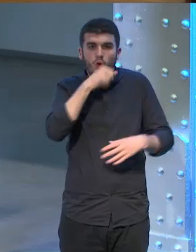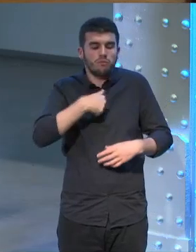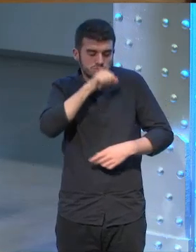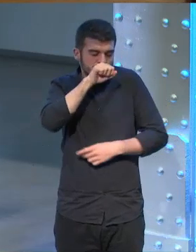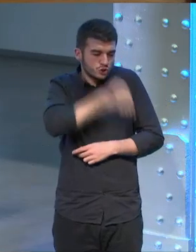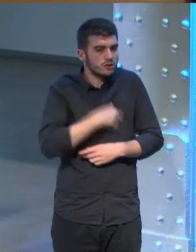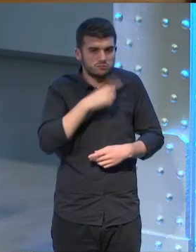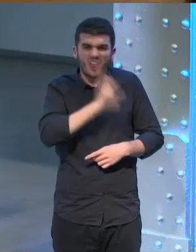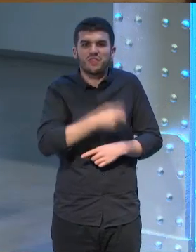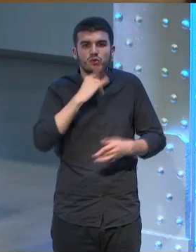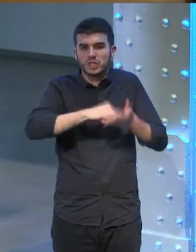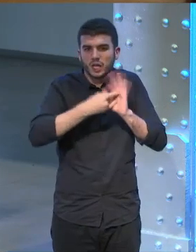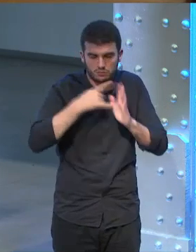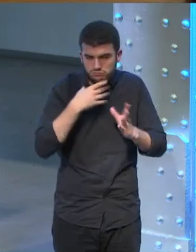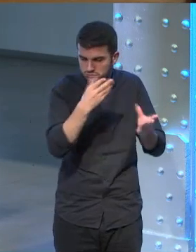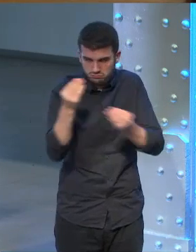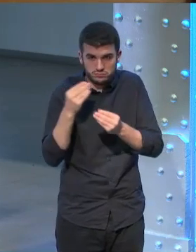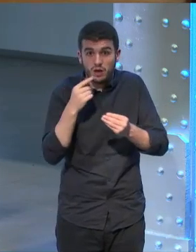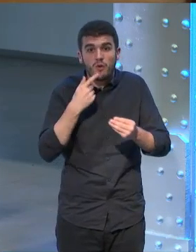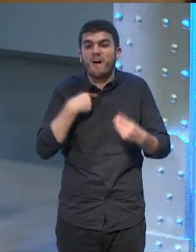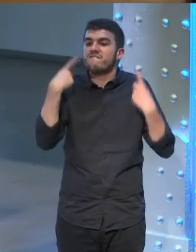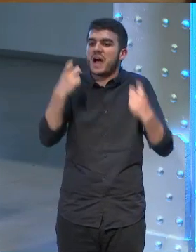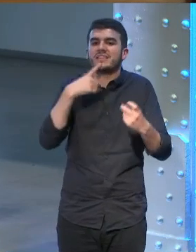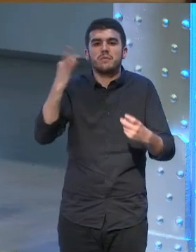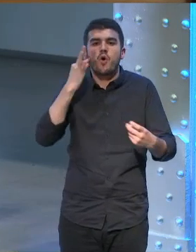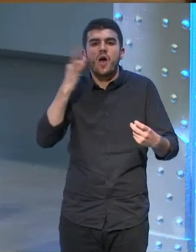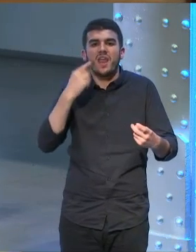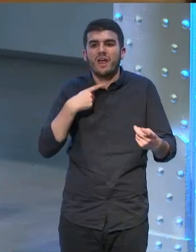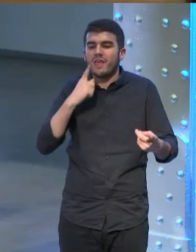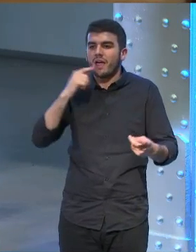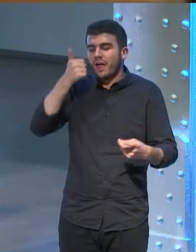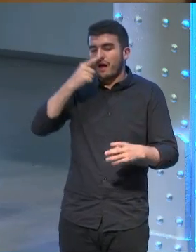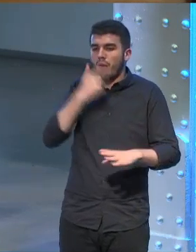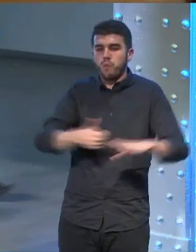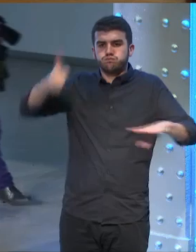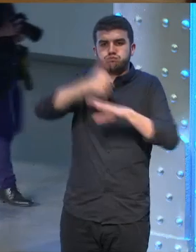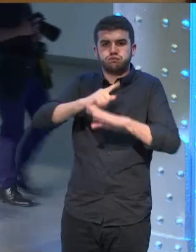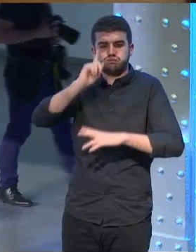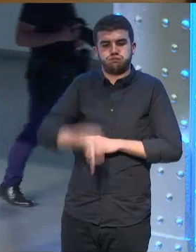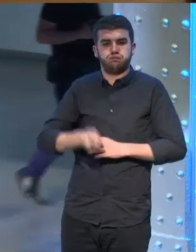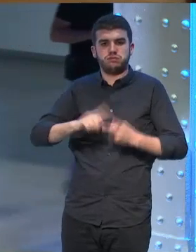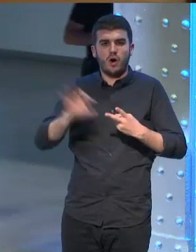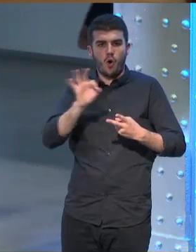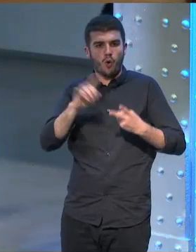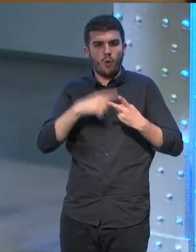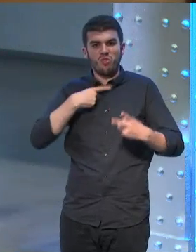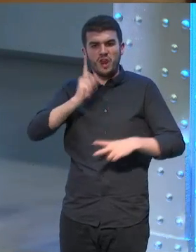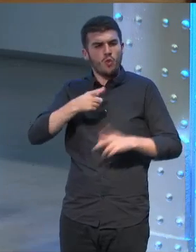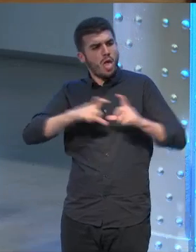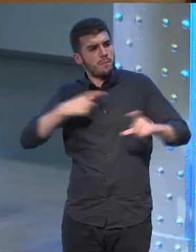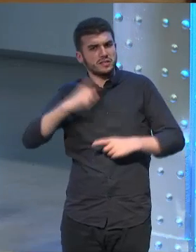muchos directivos ingenieros, pero te falta ese modelo de mujer, de alta ejecutiva, de alta directora de tal